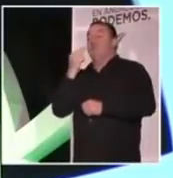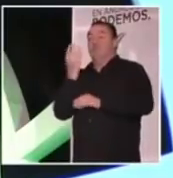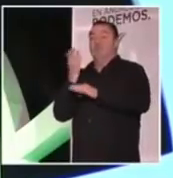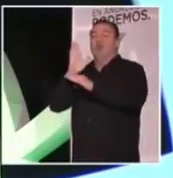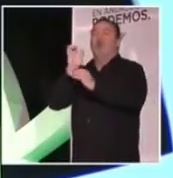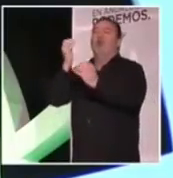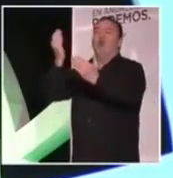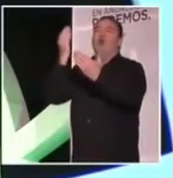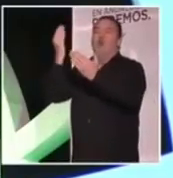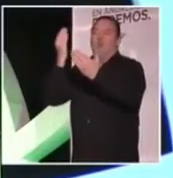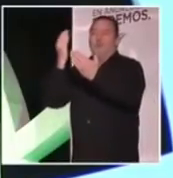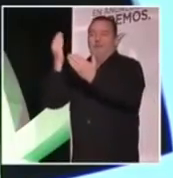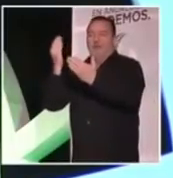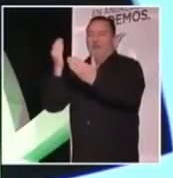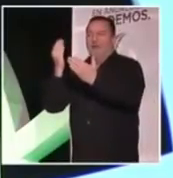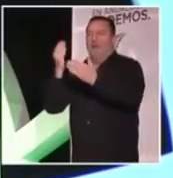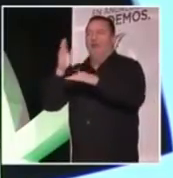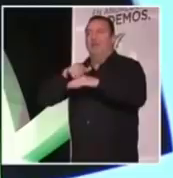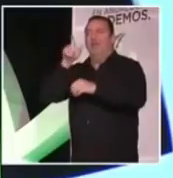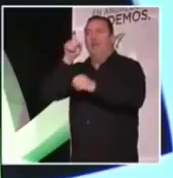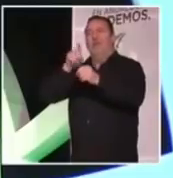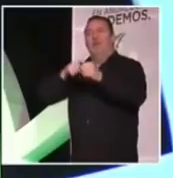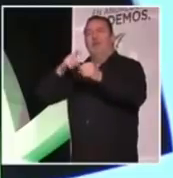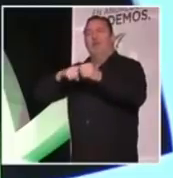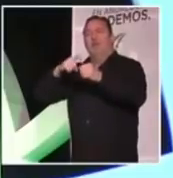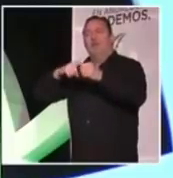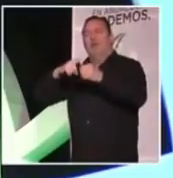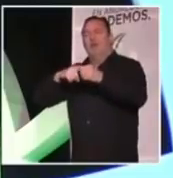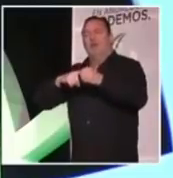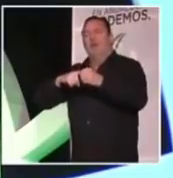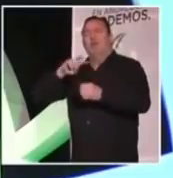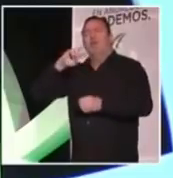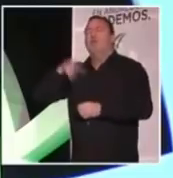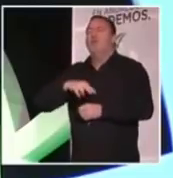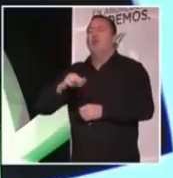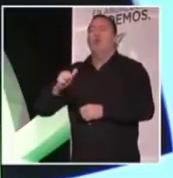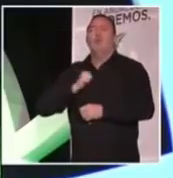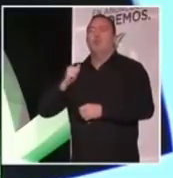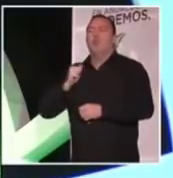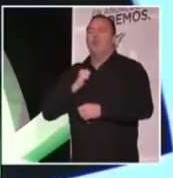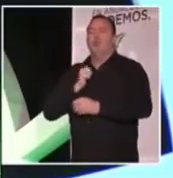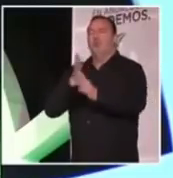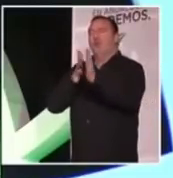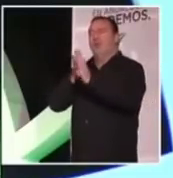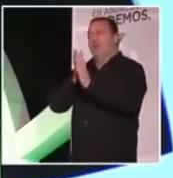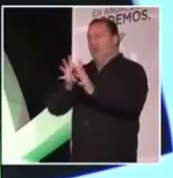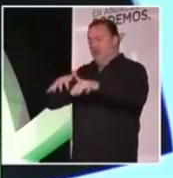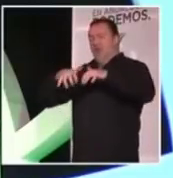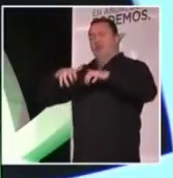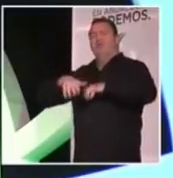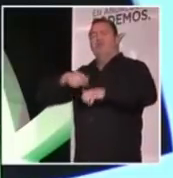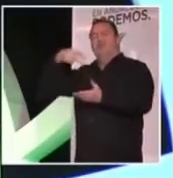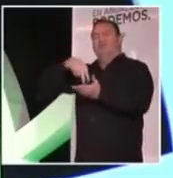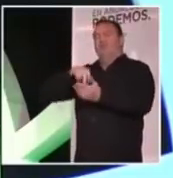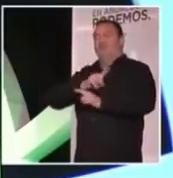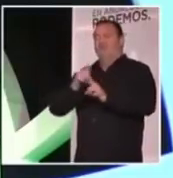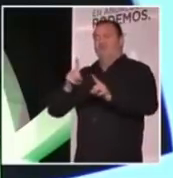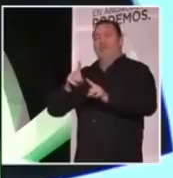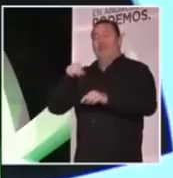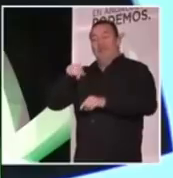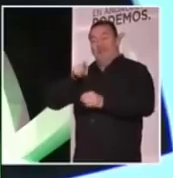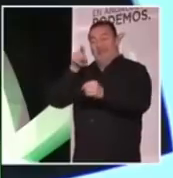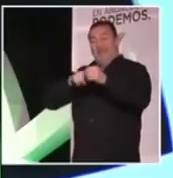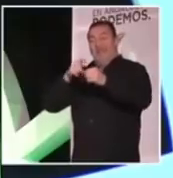homenaje para esos militantes que nunca tendrán la oportunidad de hablar desde una tribuna, para esos militantes cuyos rostros